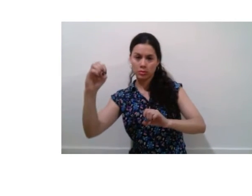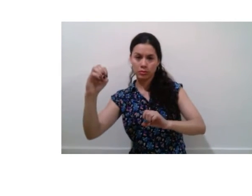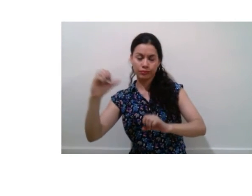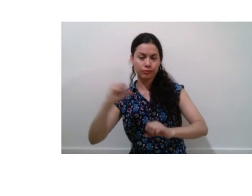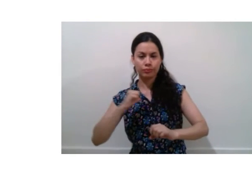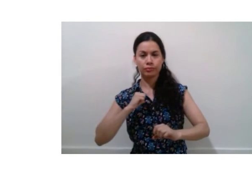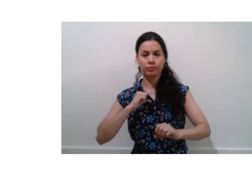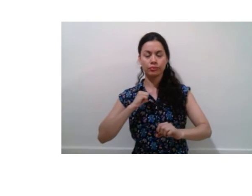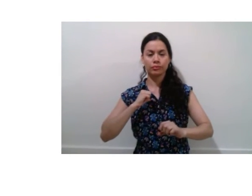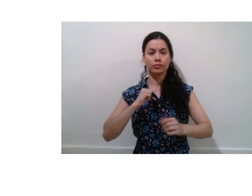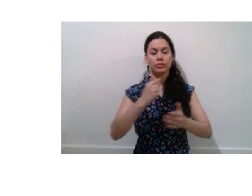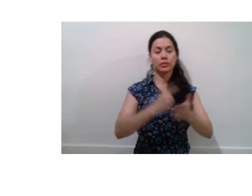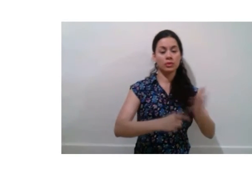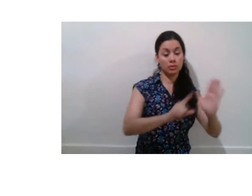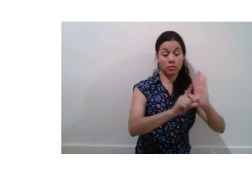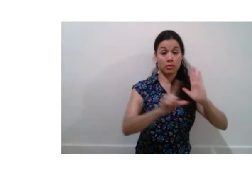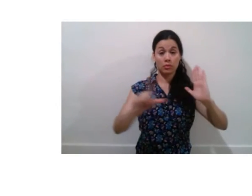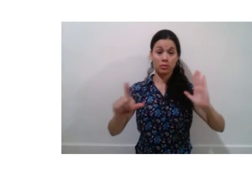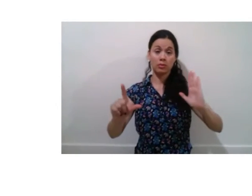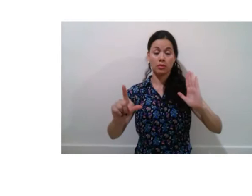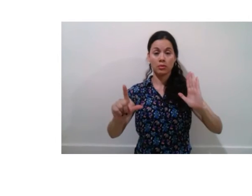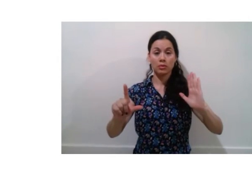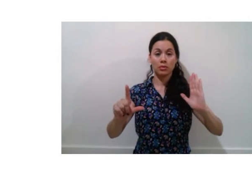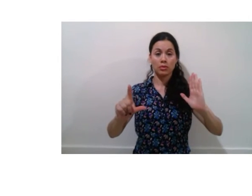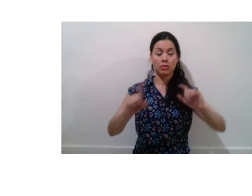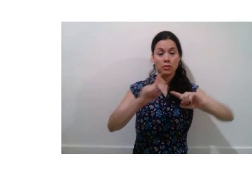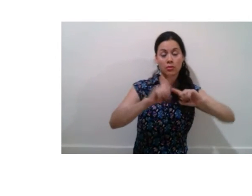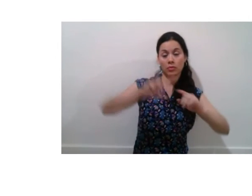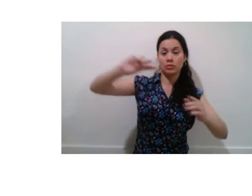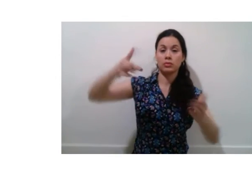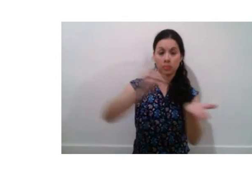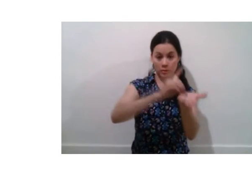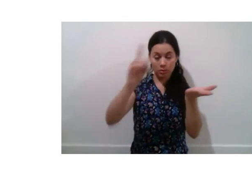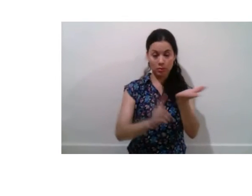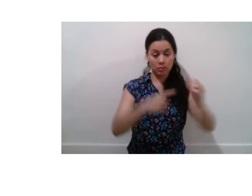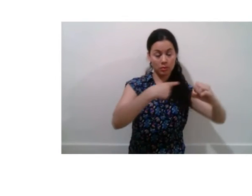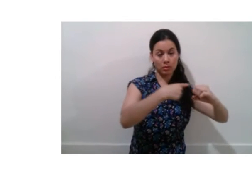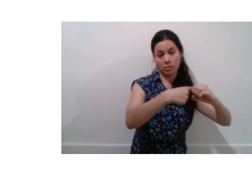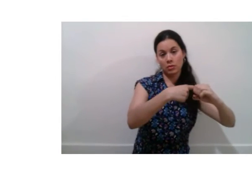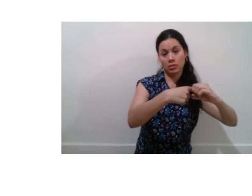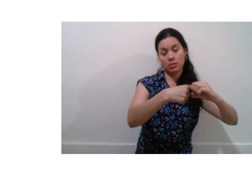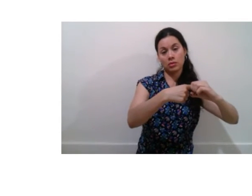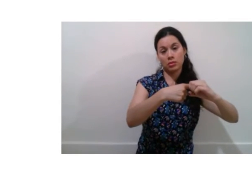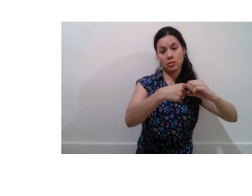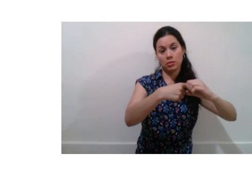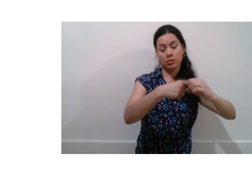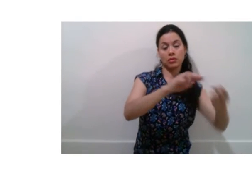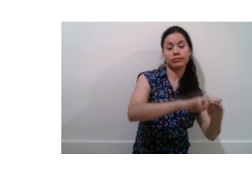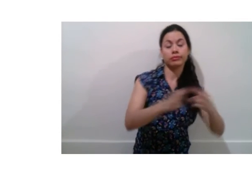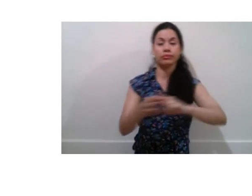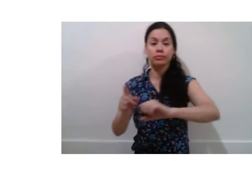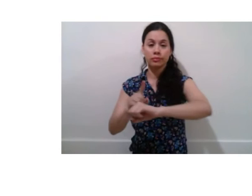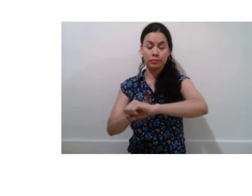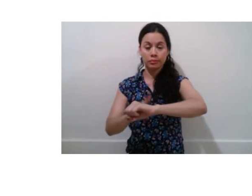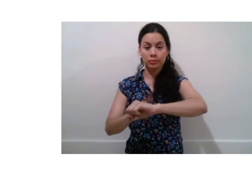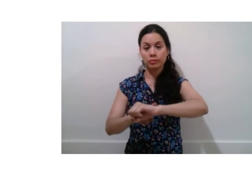tenemos que la longitud por la segunda derivada de teta respecto al